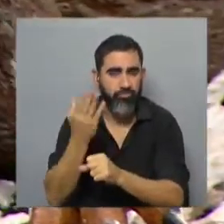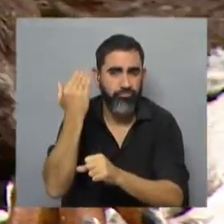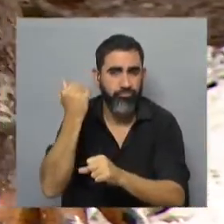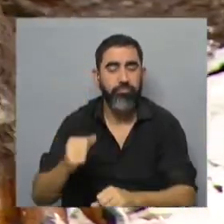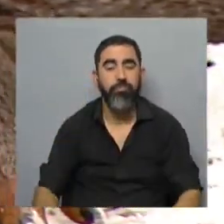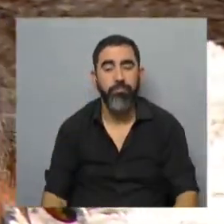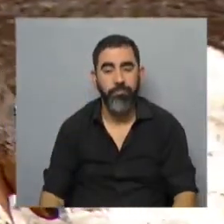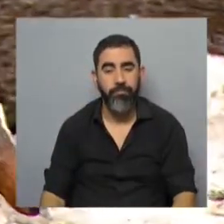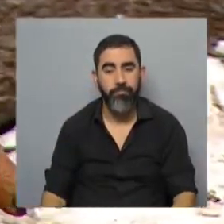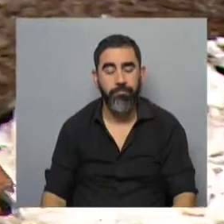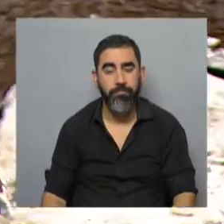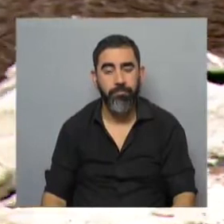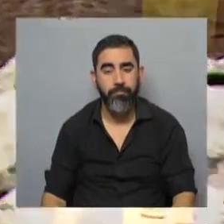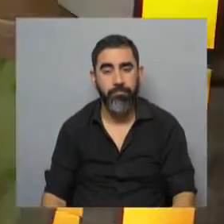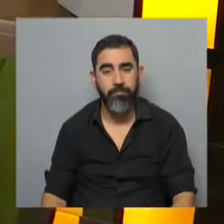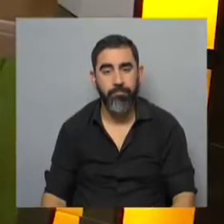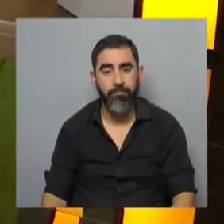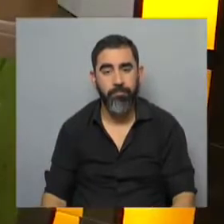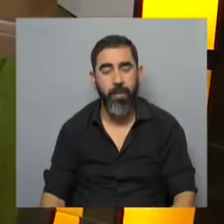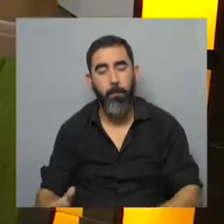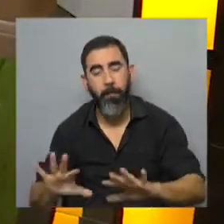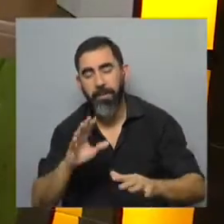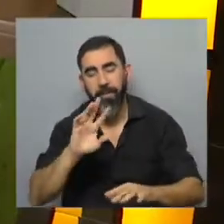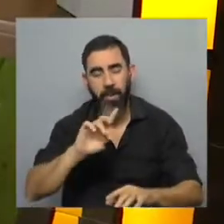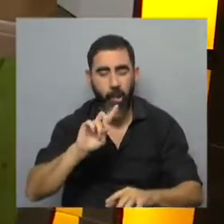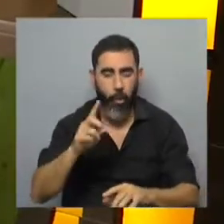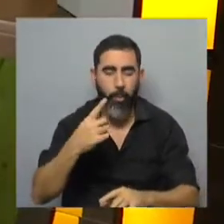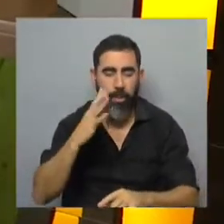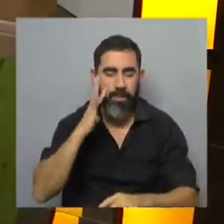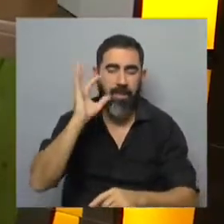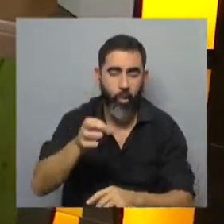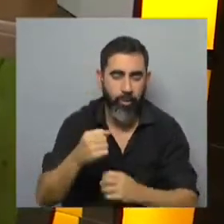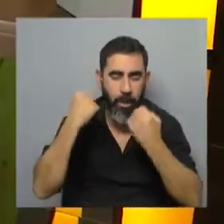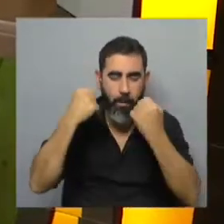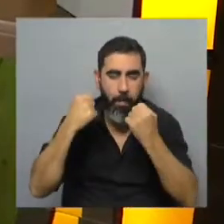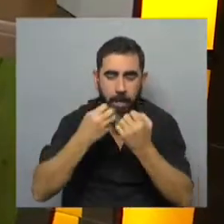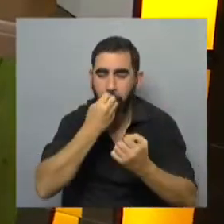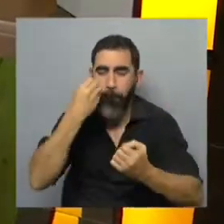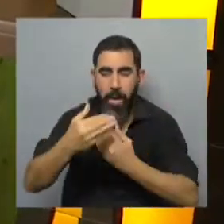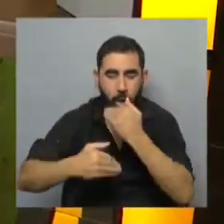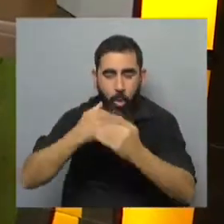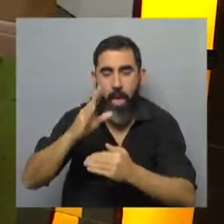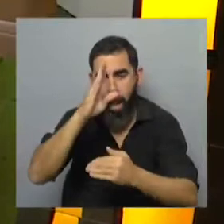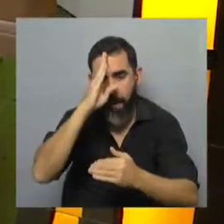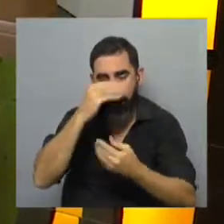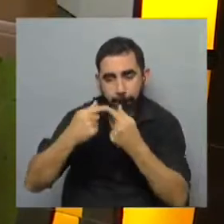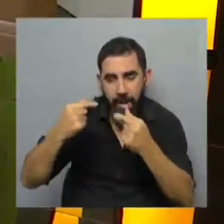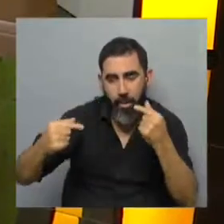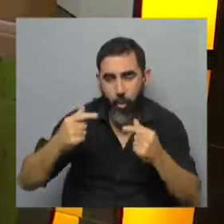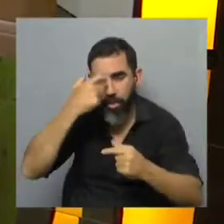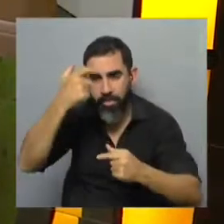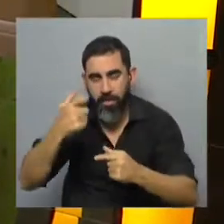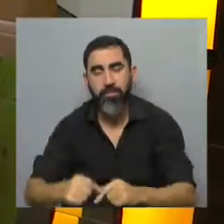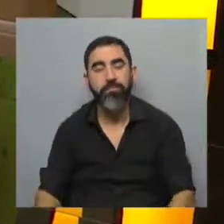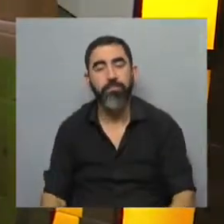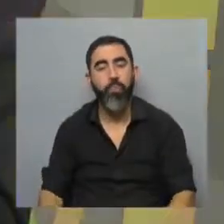Y sí, noto, parece que no, pero se nota con la práctica la mejora, que vas aprendiendo cada vez más, sí, cosas. ¿Y en qué